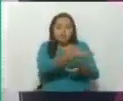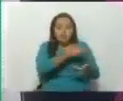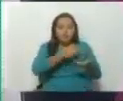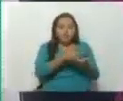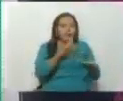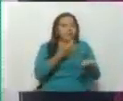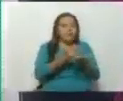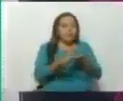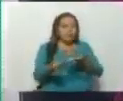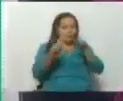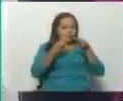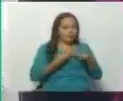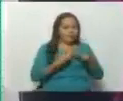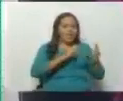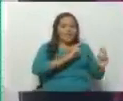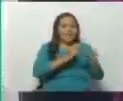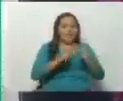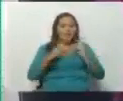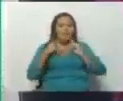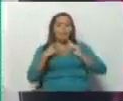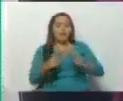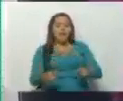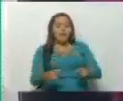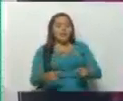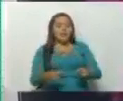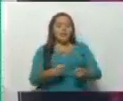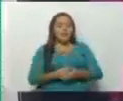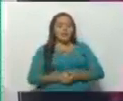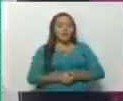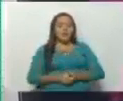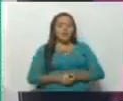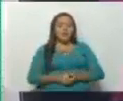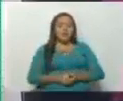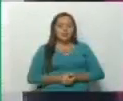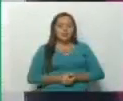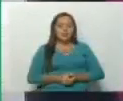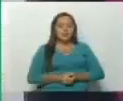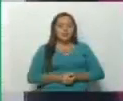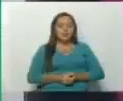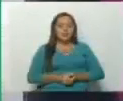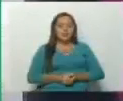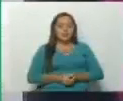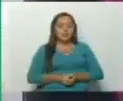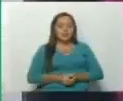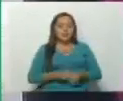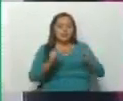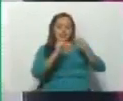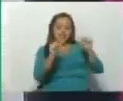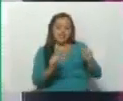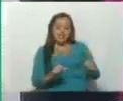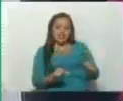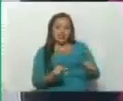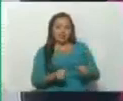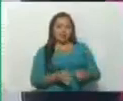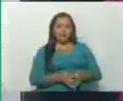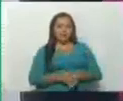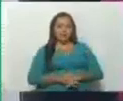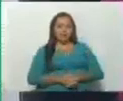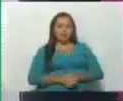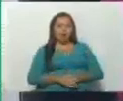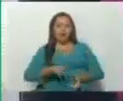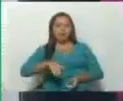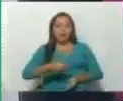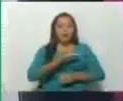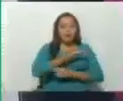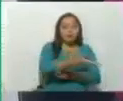es que, bueno, el tema de la pérdida en todo el sistema de lo que es, bueno, poder llevar el